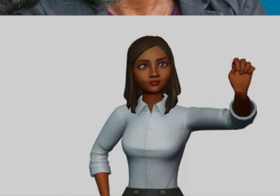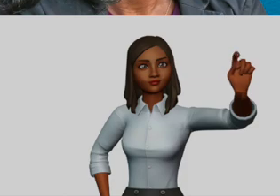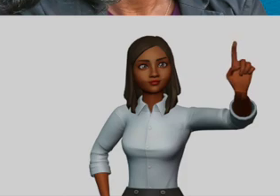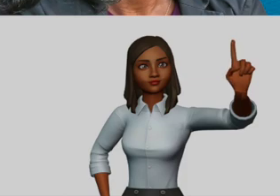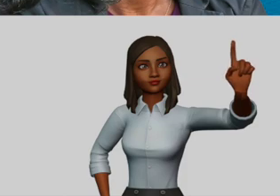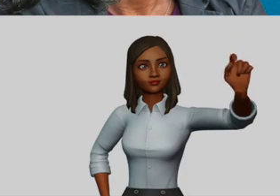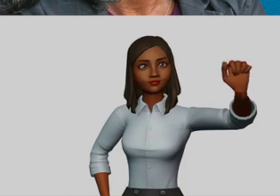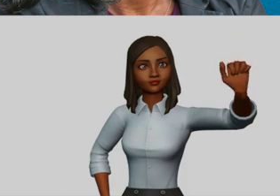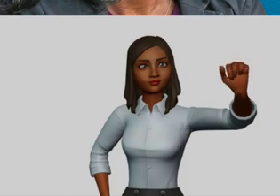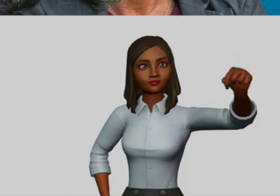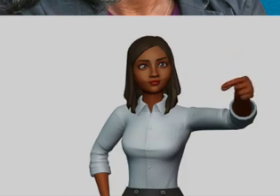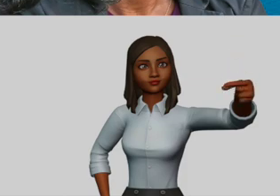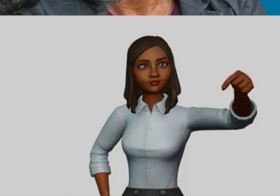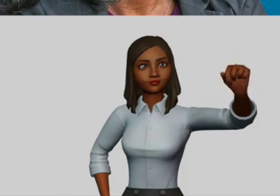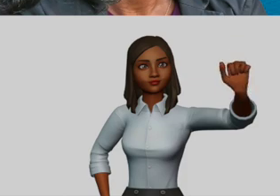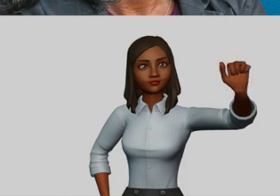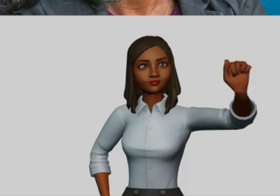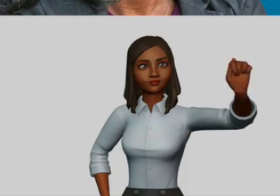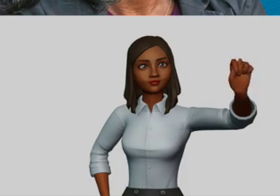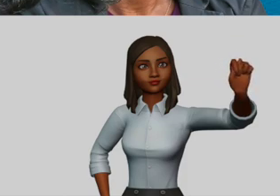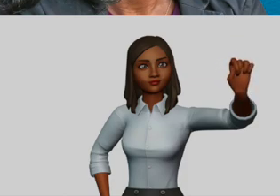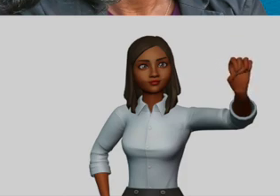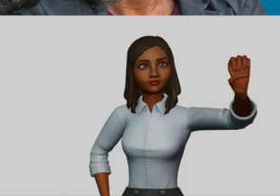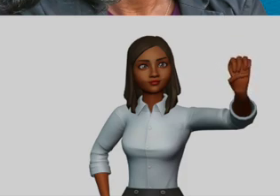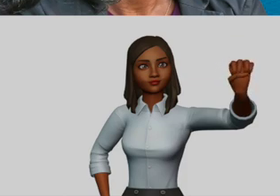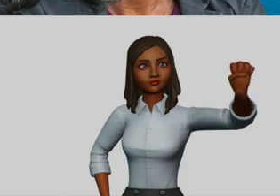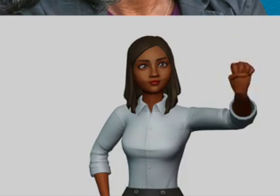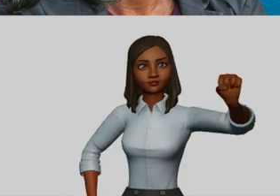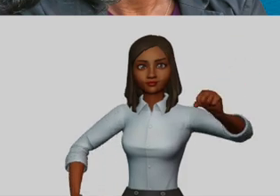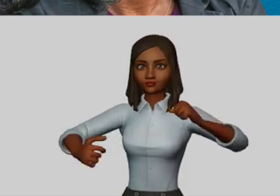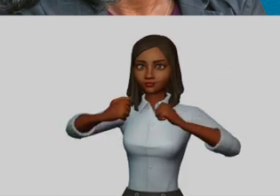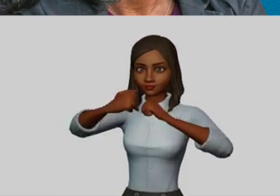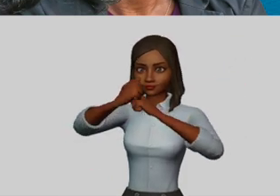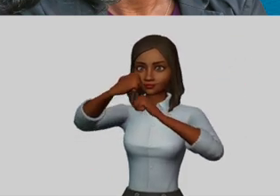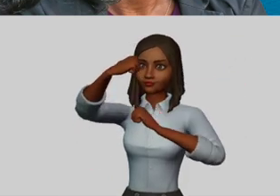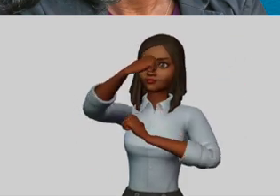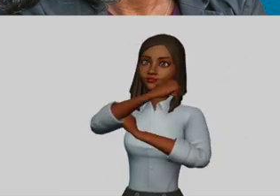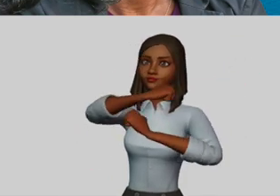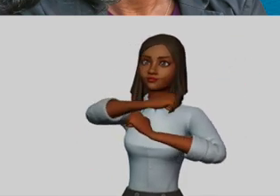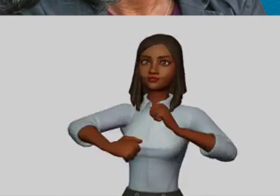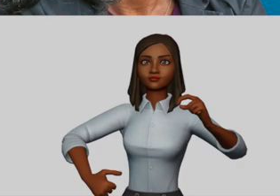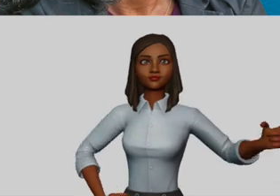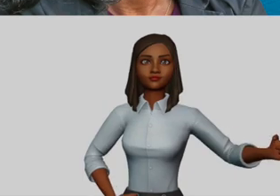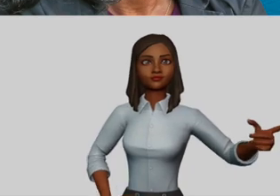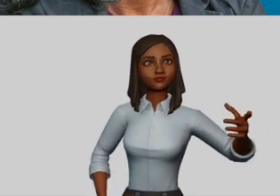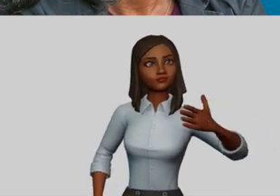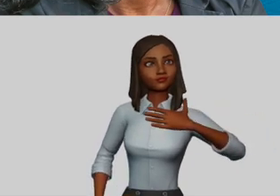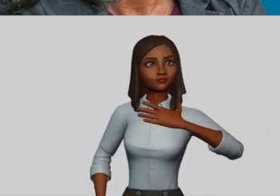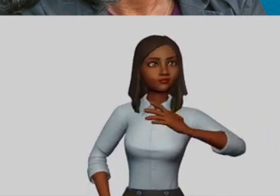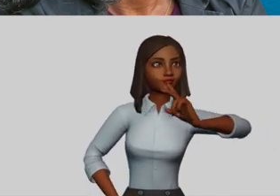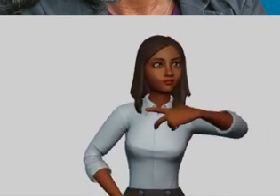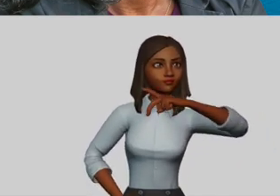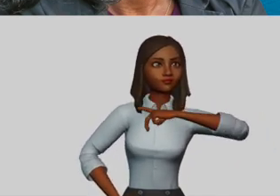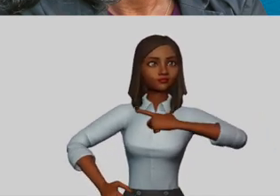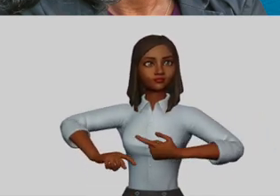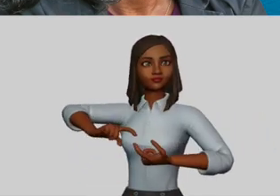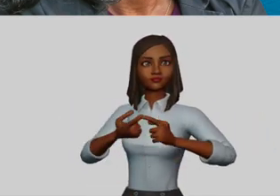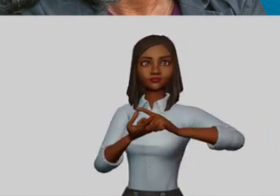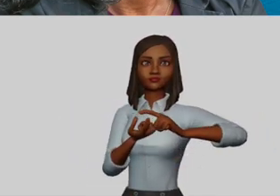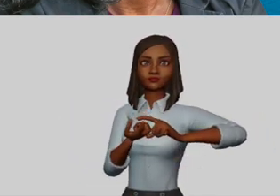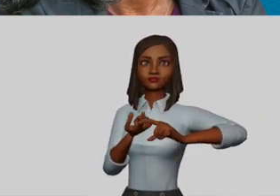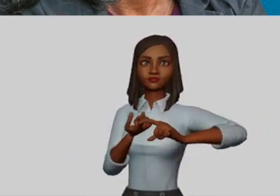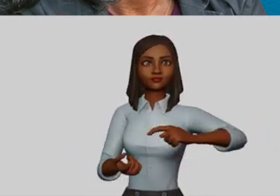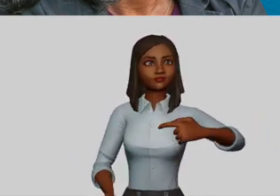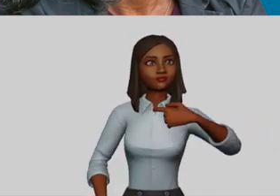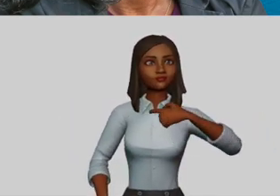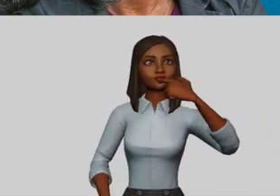Pienso que todo el mundo debería votar porque 100% creo que el gobierno es importante, porque sin el